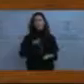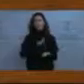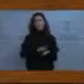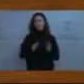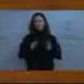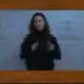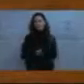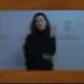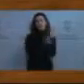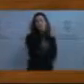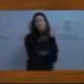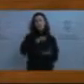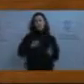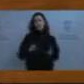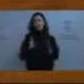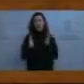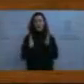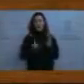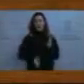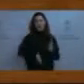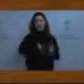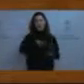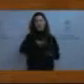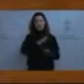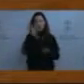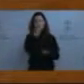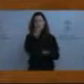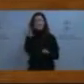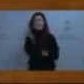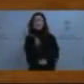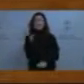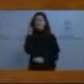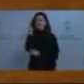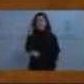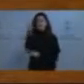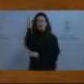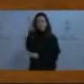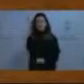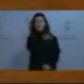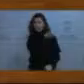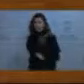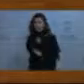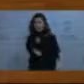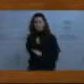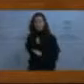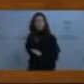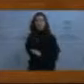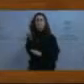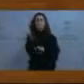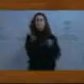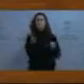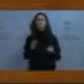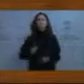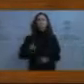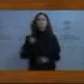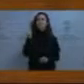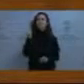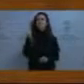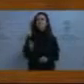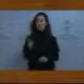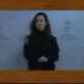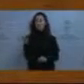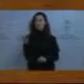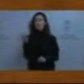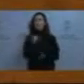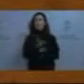federativa en edad escolar tiene que pasar por el Instituto del Deporte de Navarra y tiene que tener su visto bueno, tiene que tener una actividad